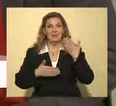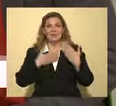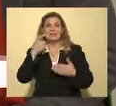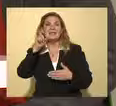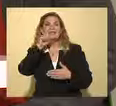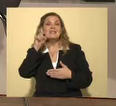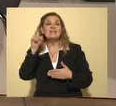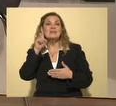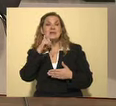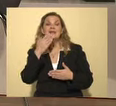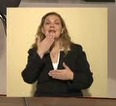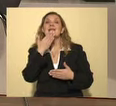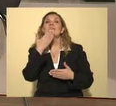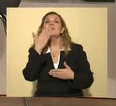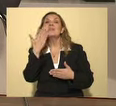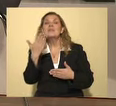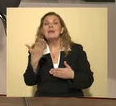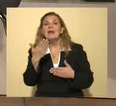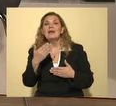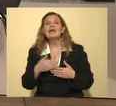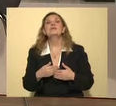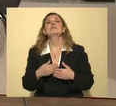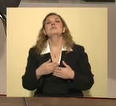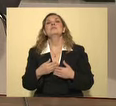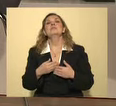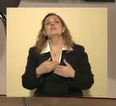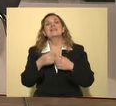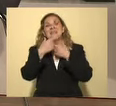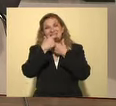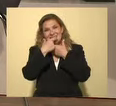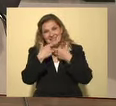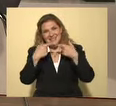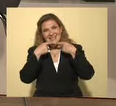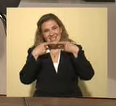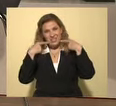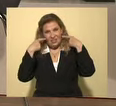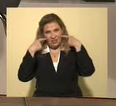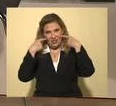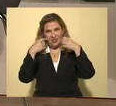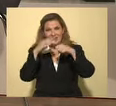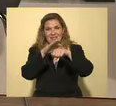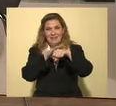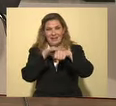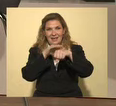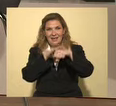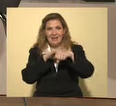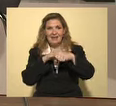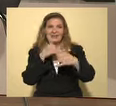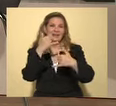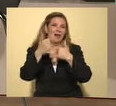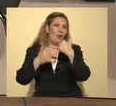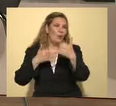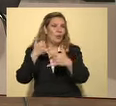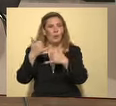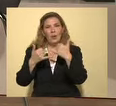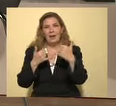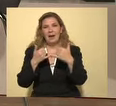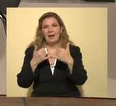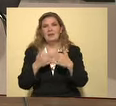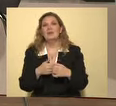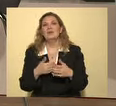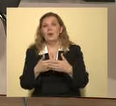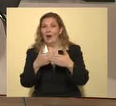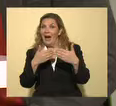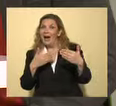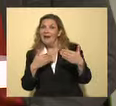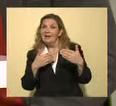sexualidad como es, a través de fluir, a través de la sonrisa, a través de la caricia, del cachondeo, del juego, del